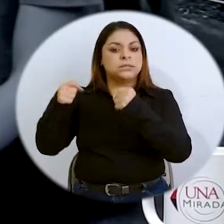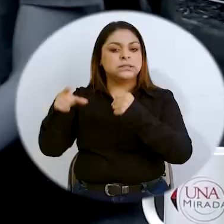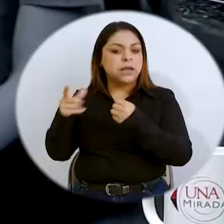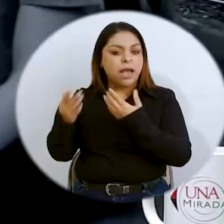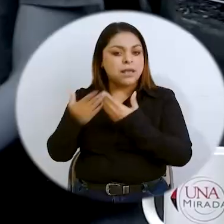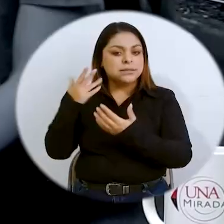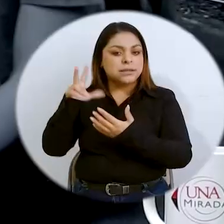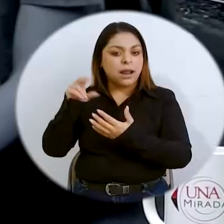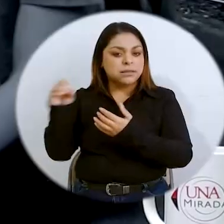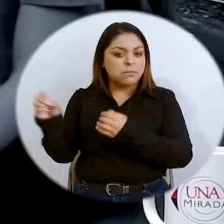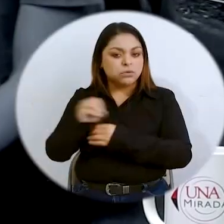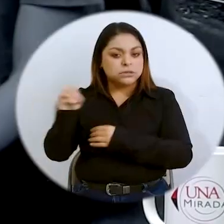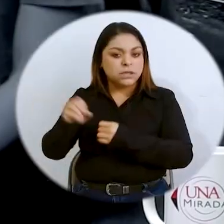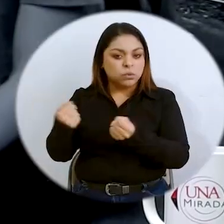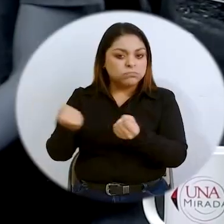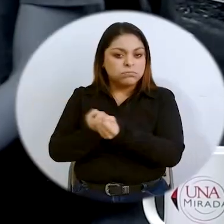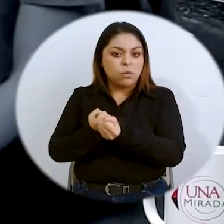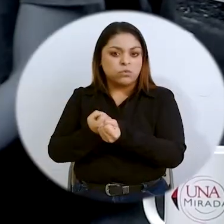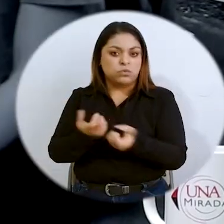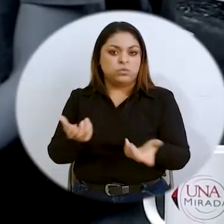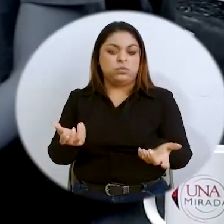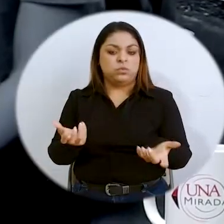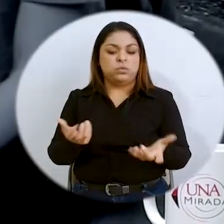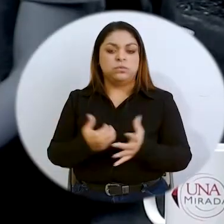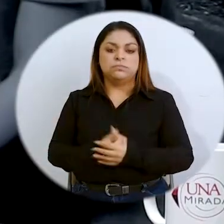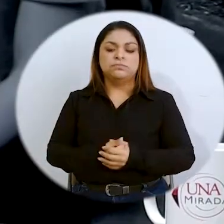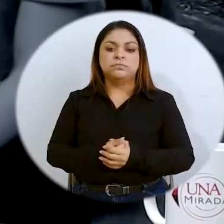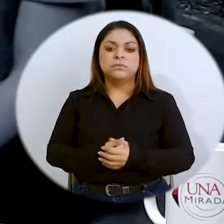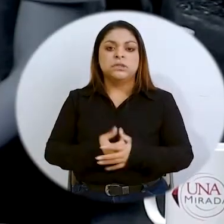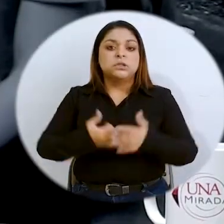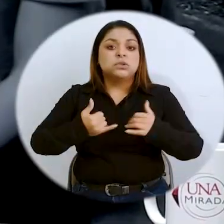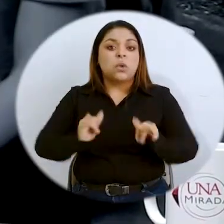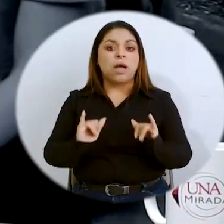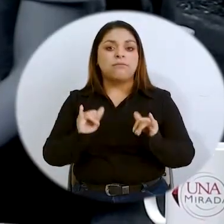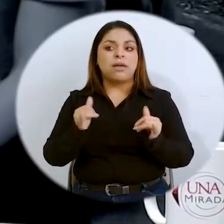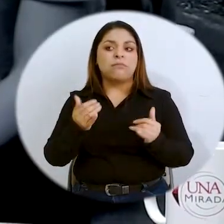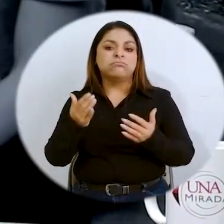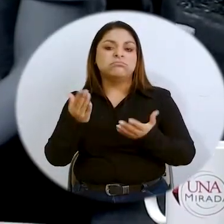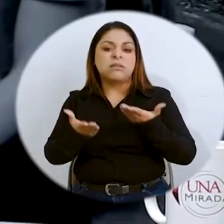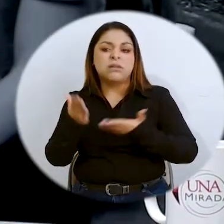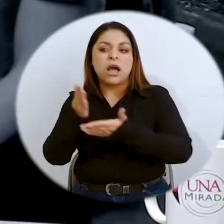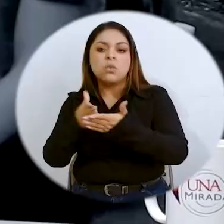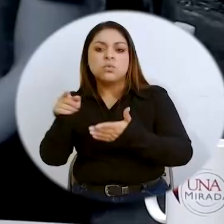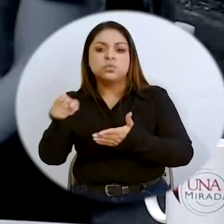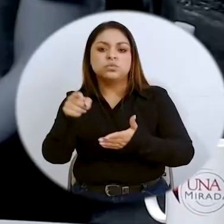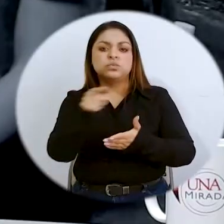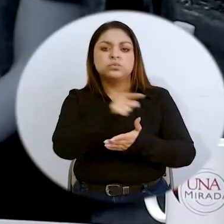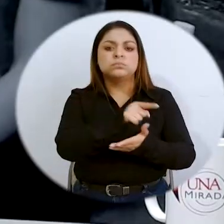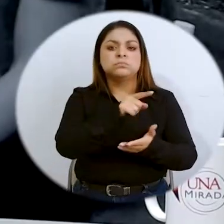aproximadamente de respaldo y pues todavía, a pesar de que tal vez otros partidos obtuvieron un